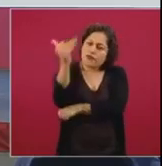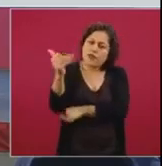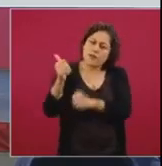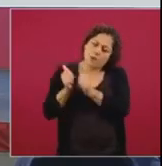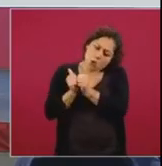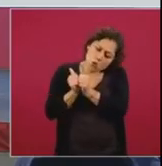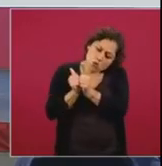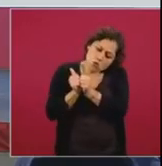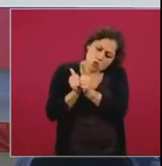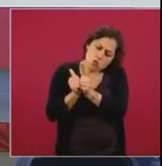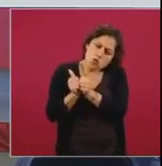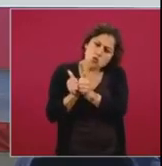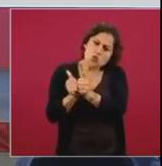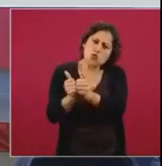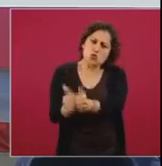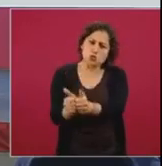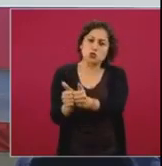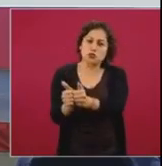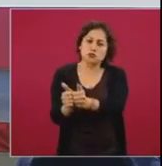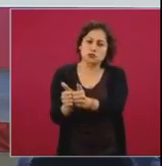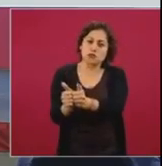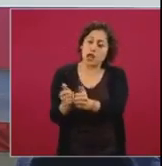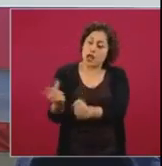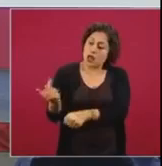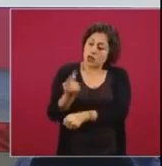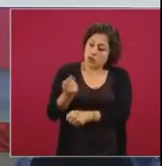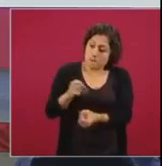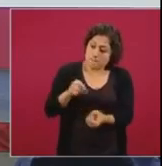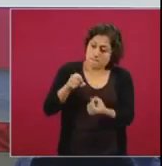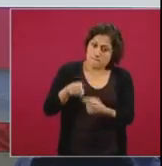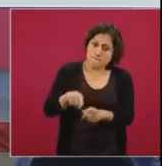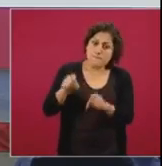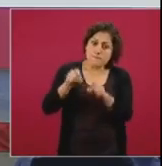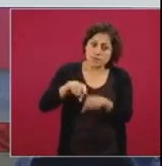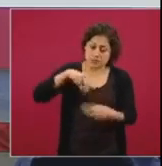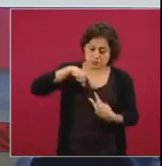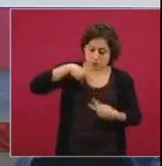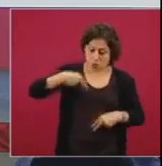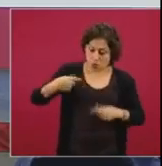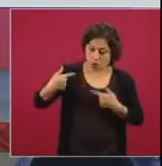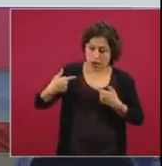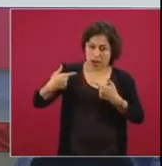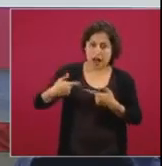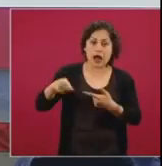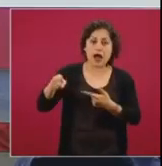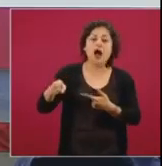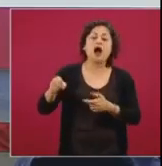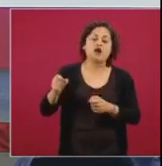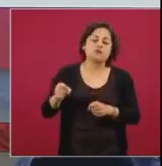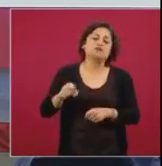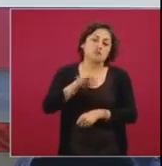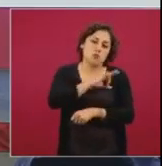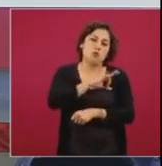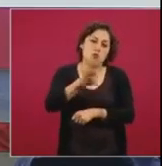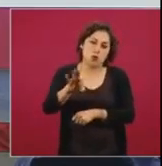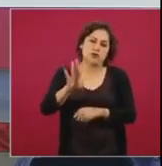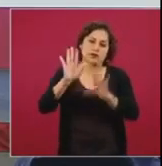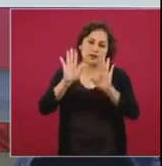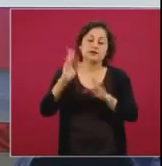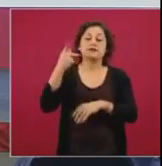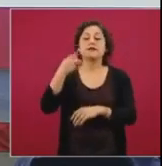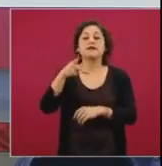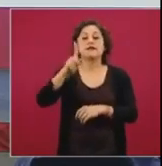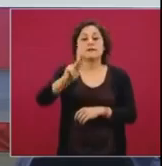junto a mí, y si tiene los factores genéticos, podría desarrollar la lepra. Si yo de momento tengo un contacto mínimo, no la voy a